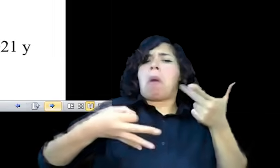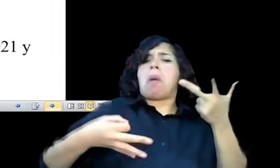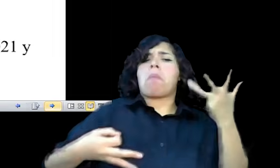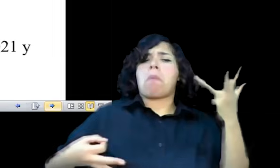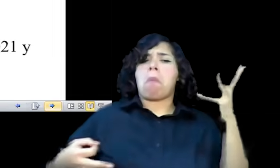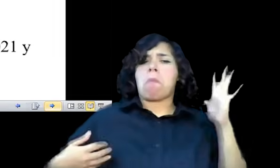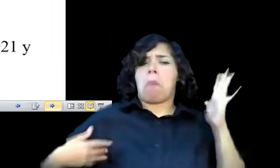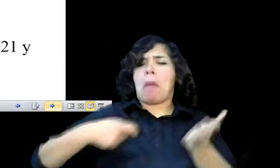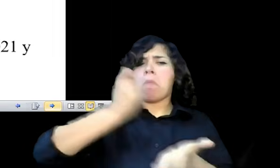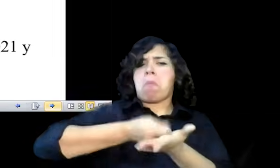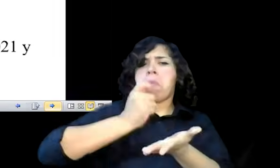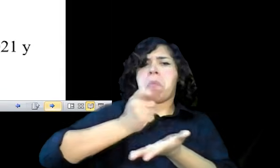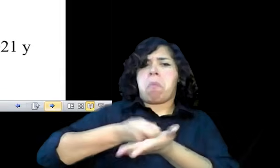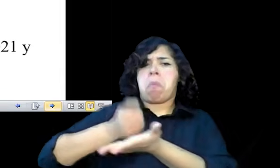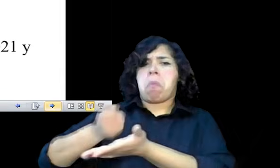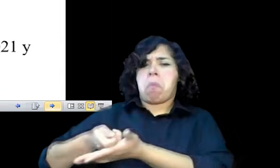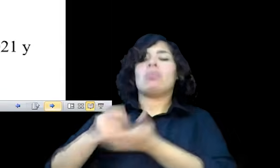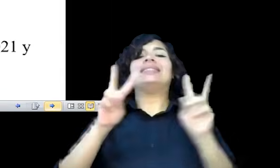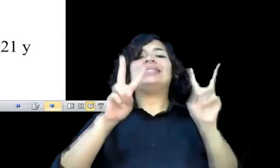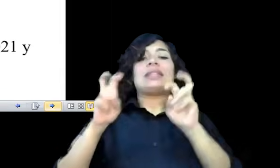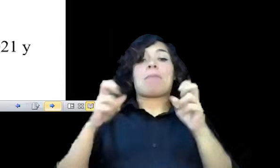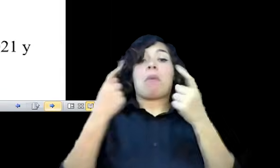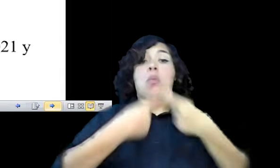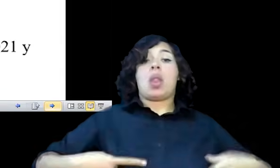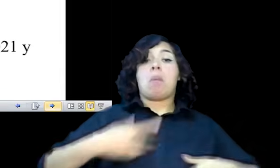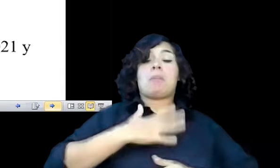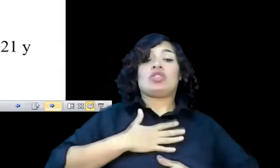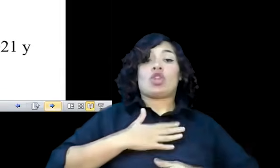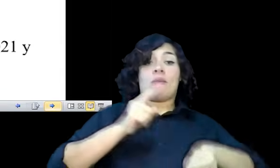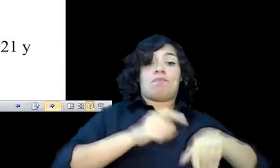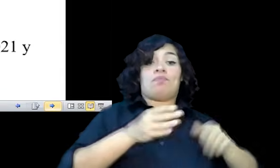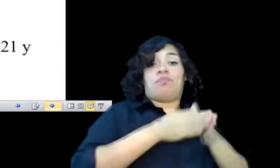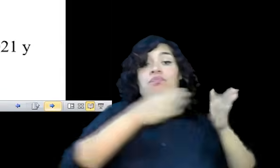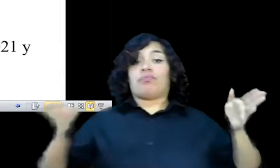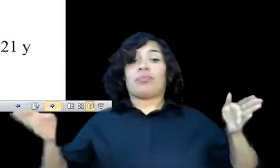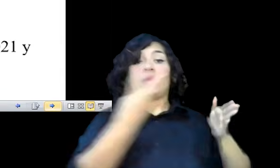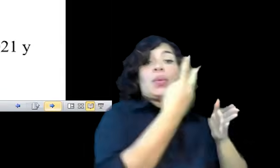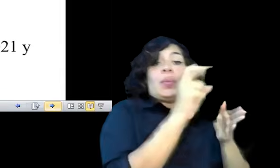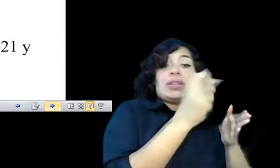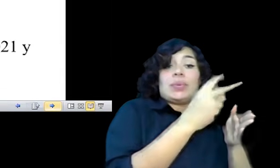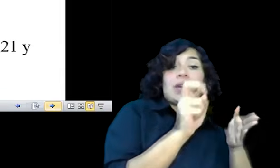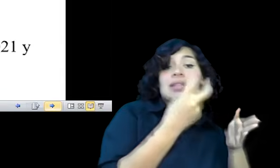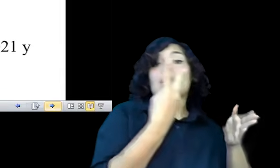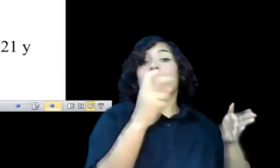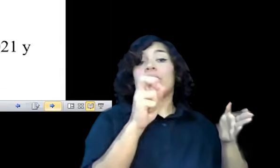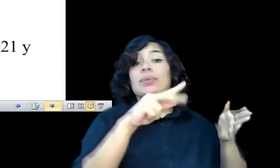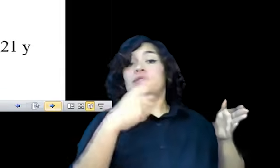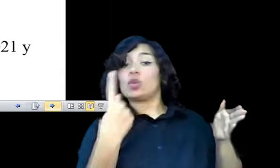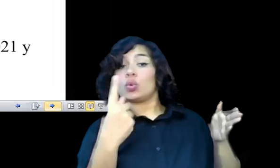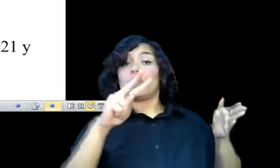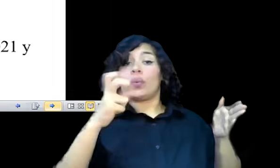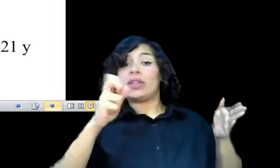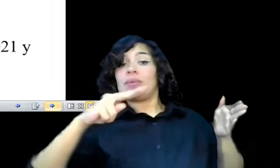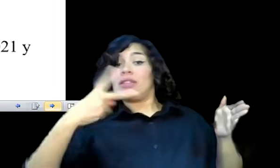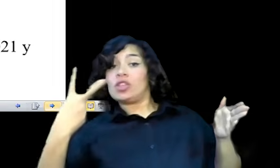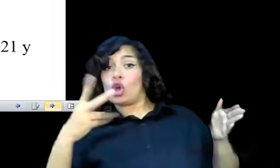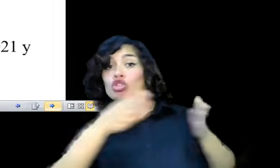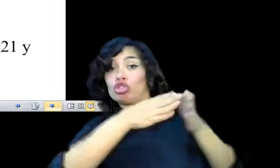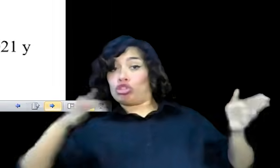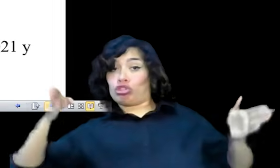fiscales respecto al impuesto a los bienes personales por los periodos 2020, 2021 y 2022